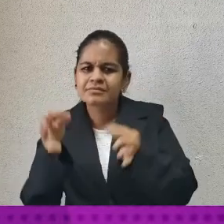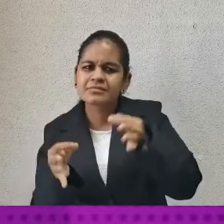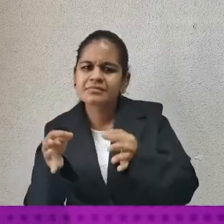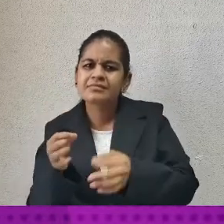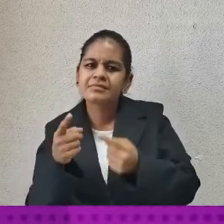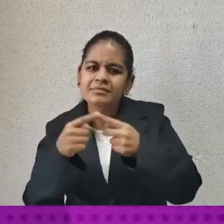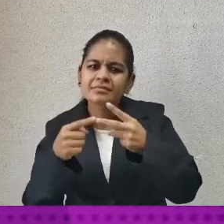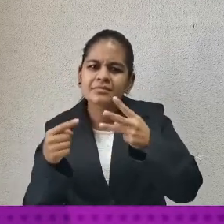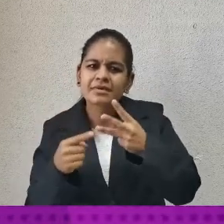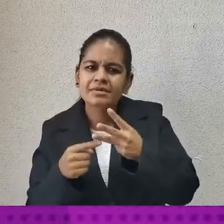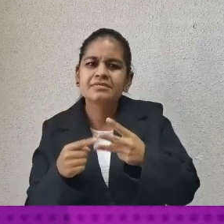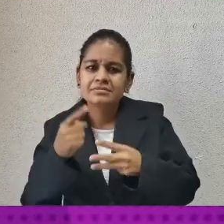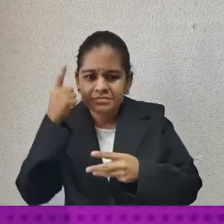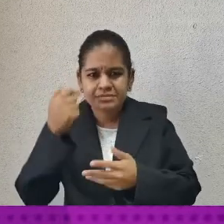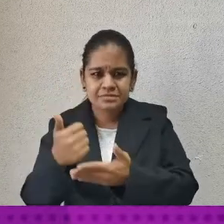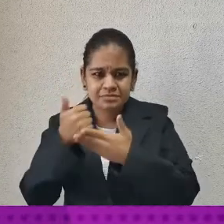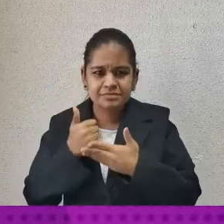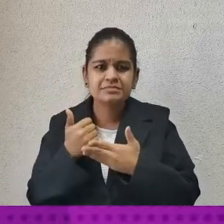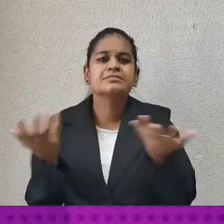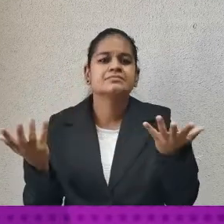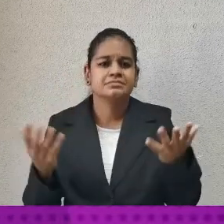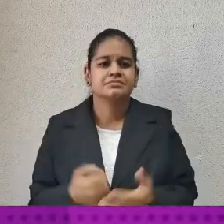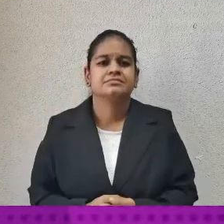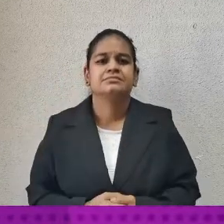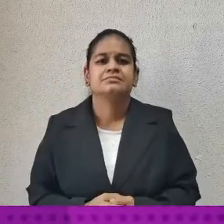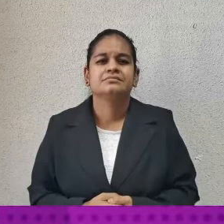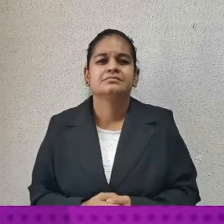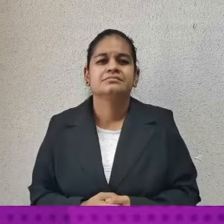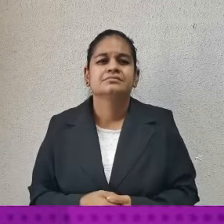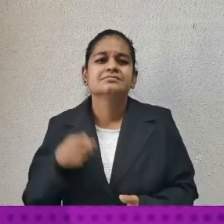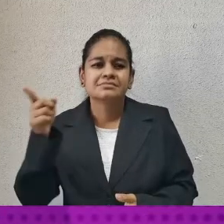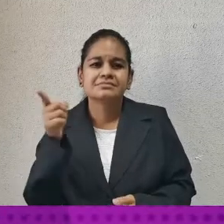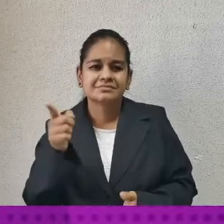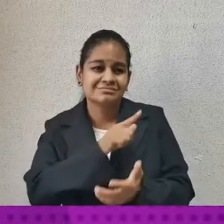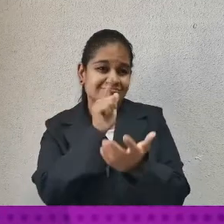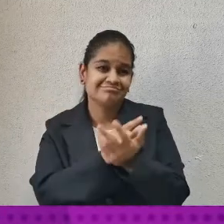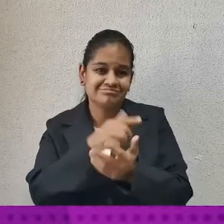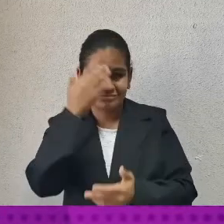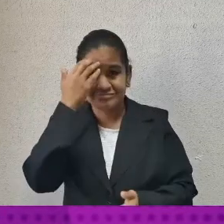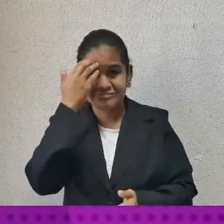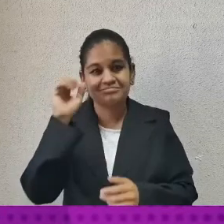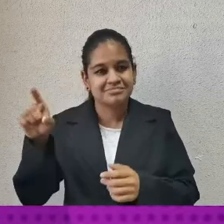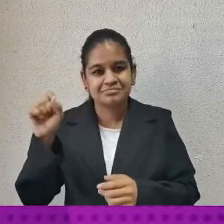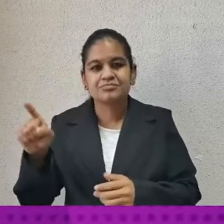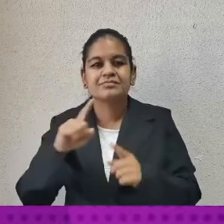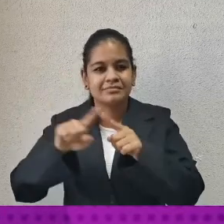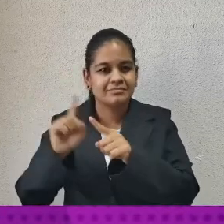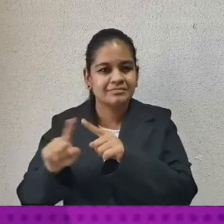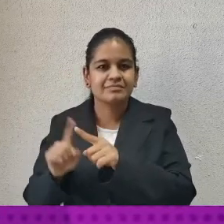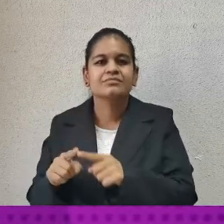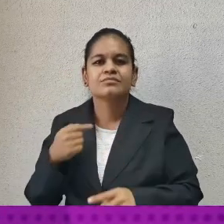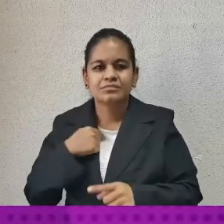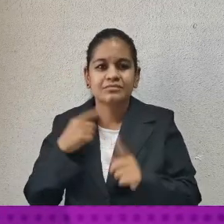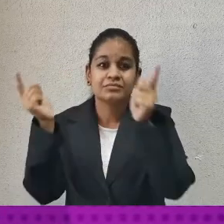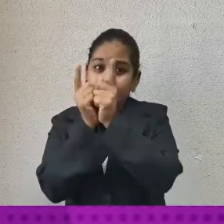autónoma, en forma independiente a cualquier otro poder externo, pueda decidir, apegado a la Constitución y al derecho, a las leyes, lo